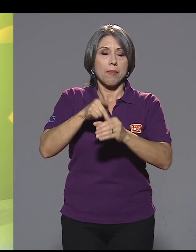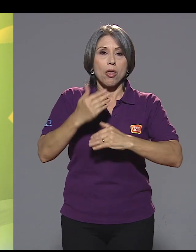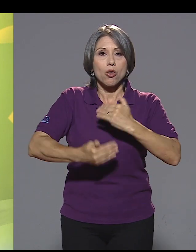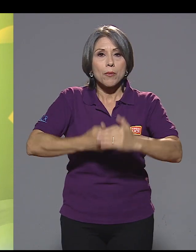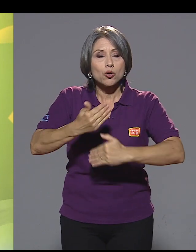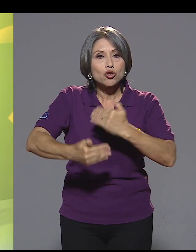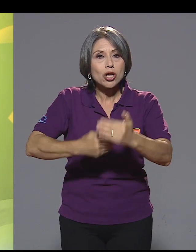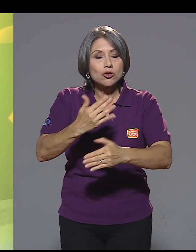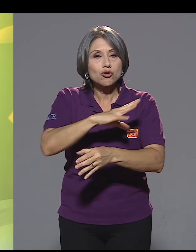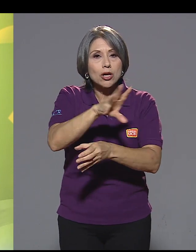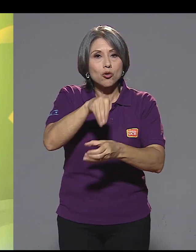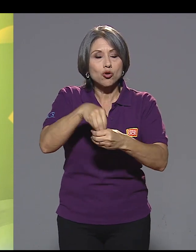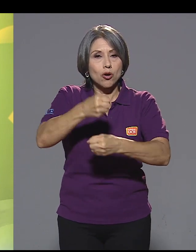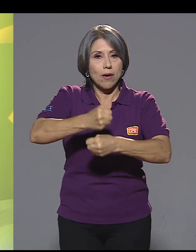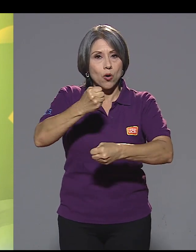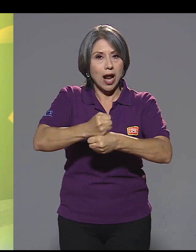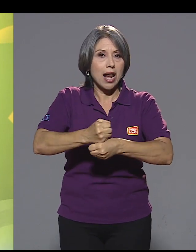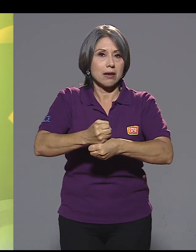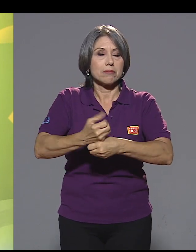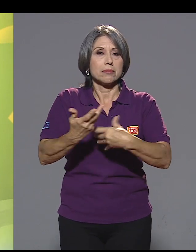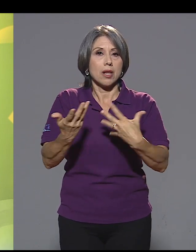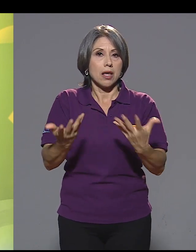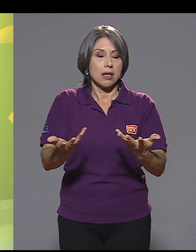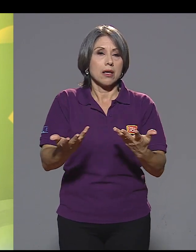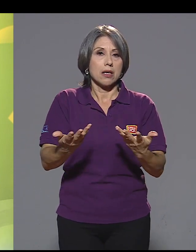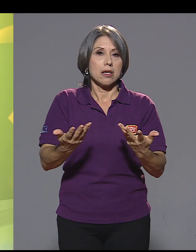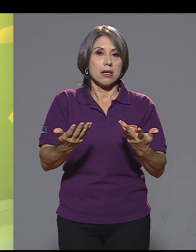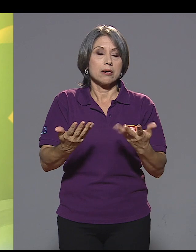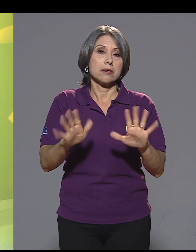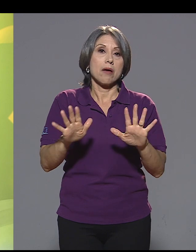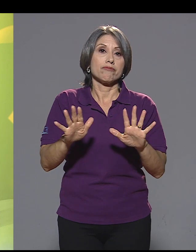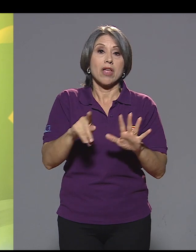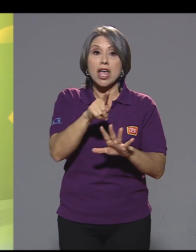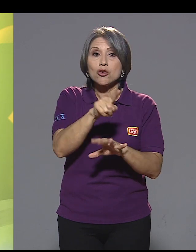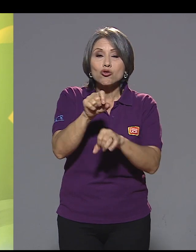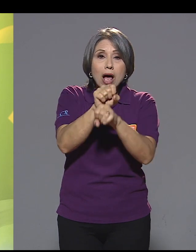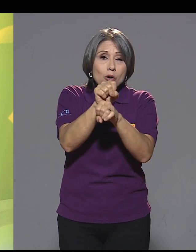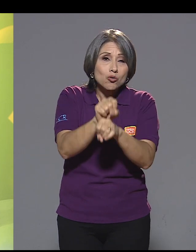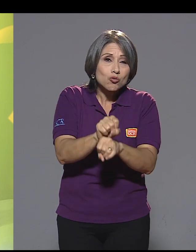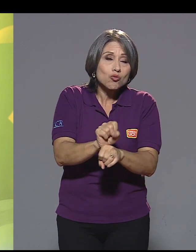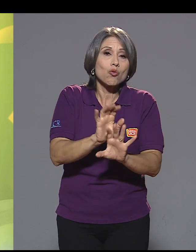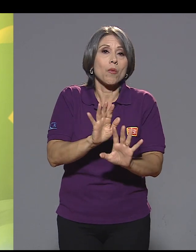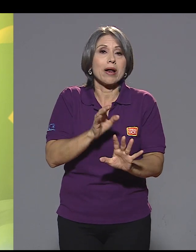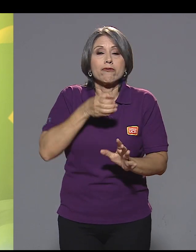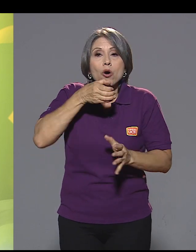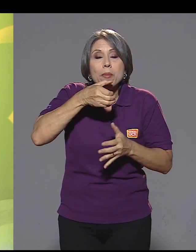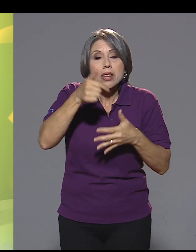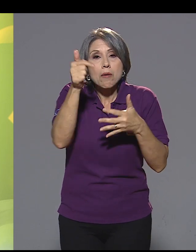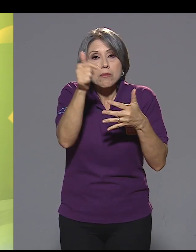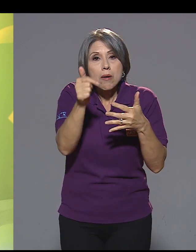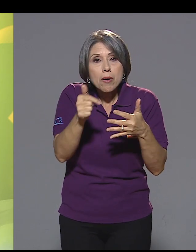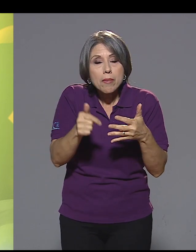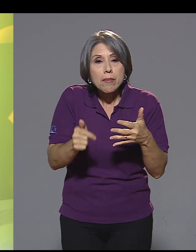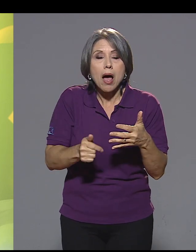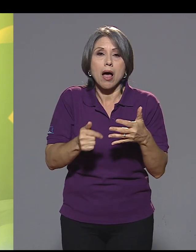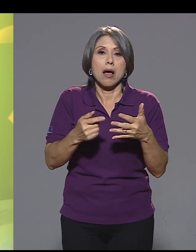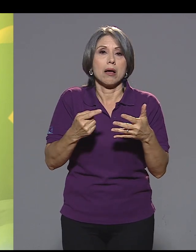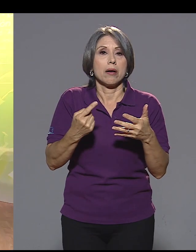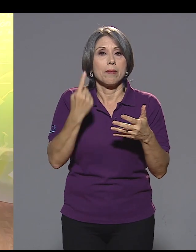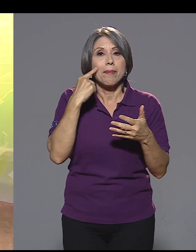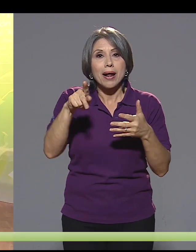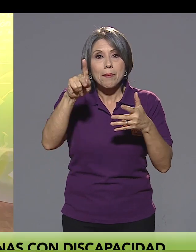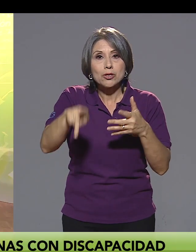participado de procesos de inclusión laboral en sus planillas y suelen recomendar hacer estas medidas de